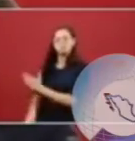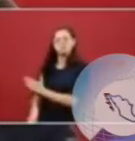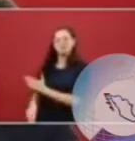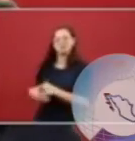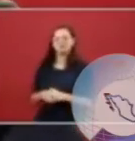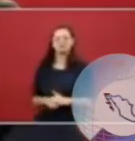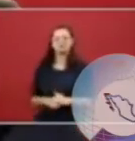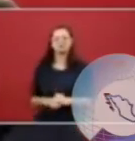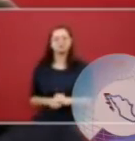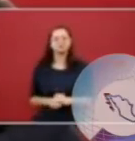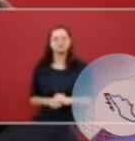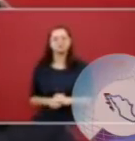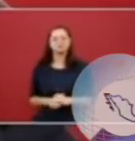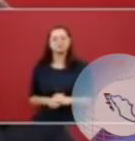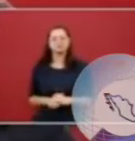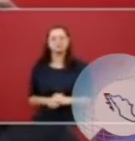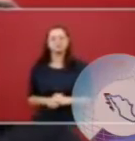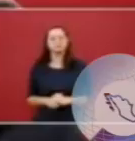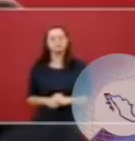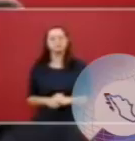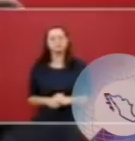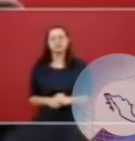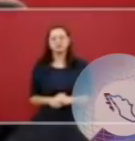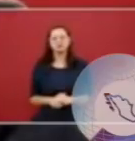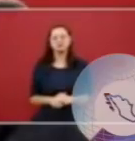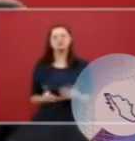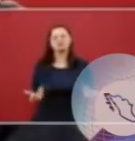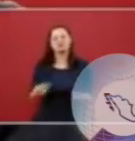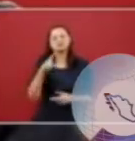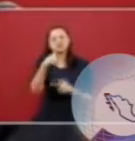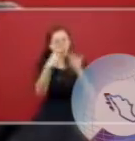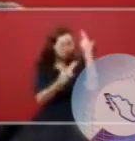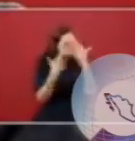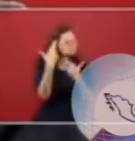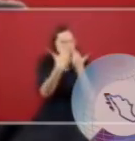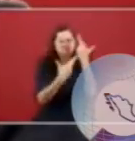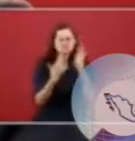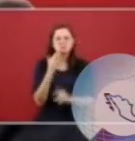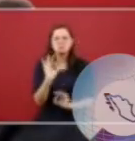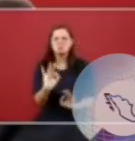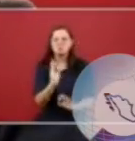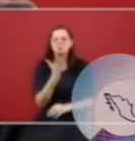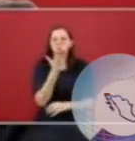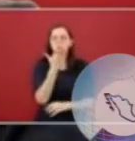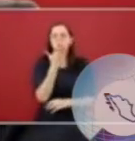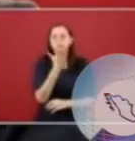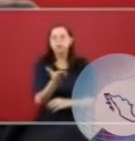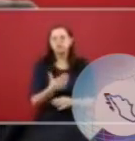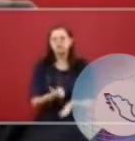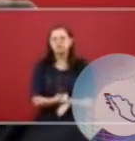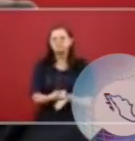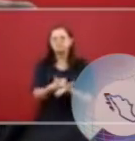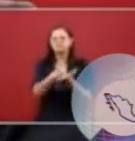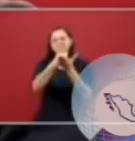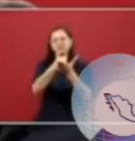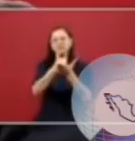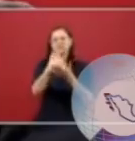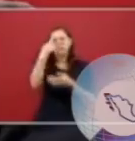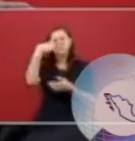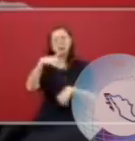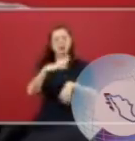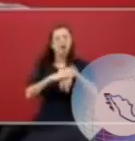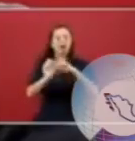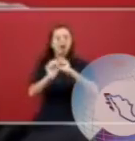Qué bien que esté haciendo la revisión de los datos. Esto ayuda mucho a